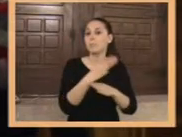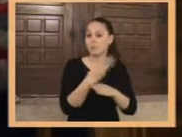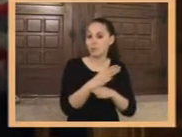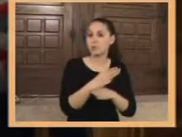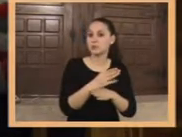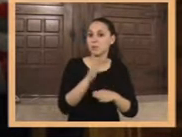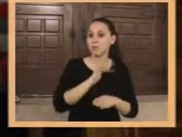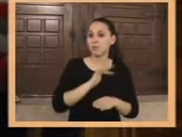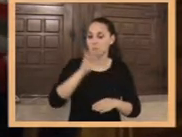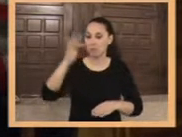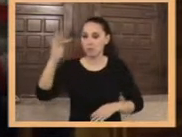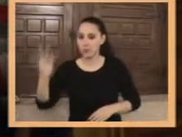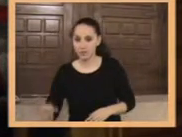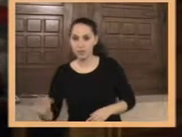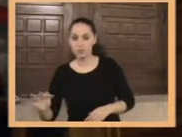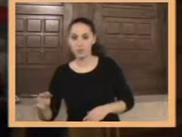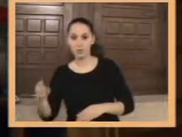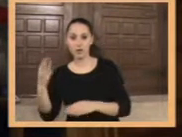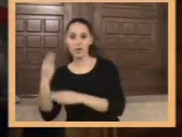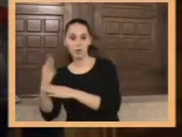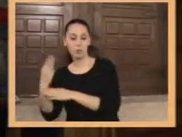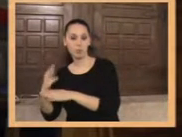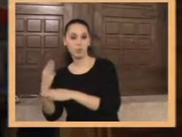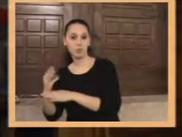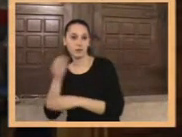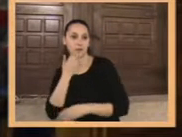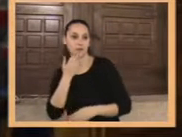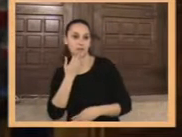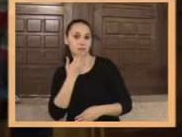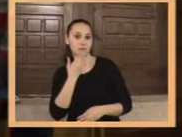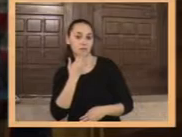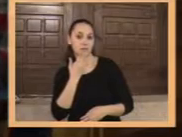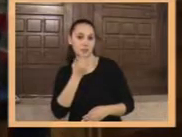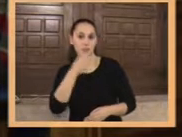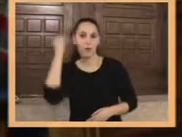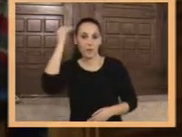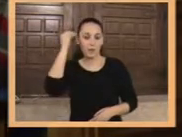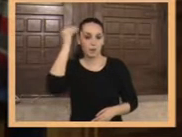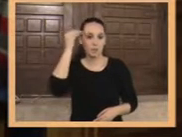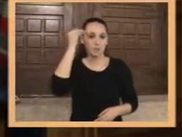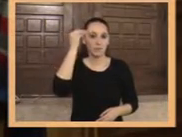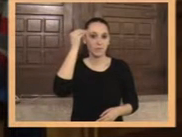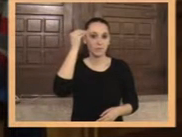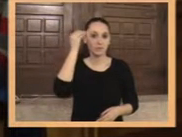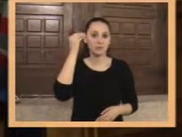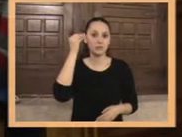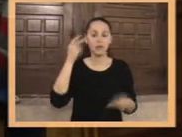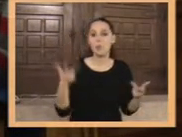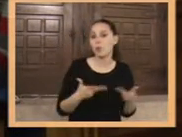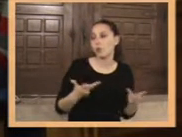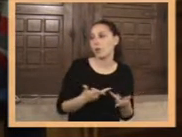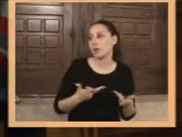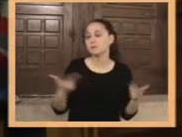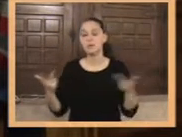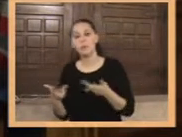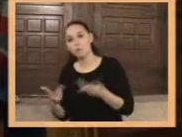se da opción, creo yo, a los portavoces para decir si entendemos si es urgente o no urgente. En el fondo. No. Dígalo, si venga,